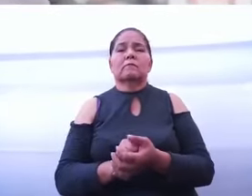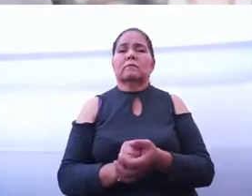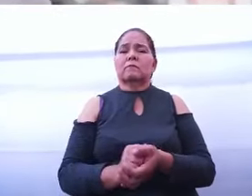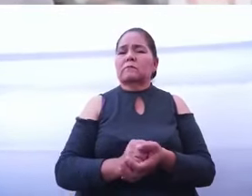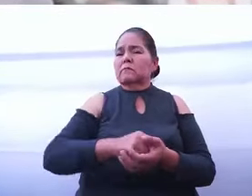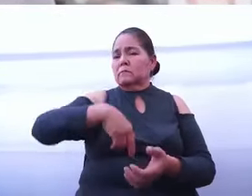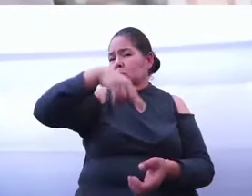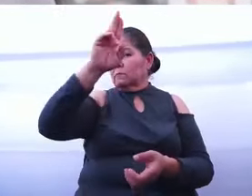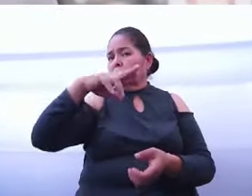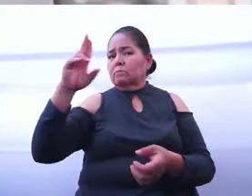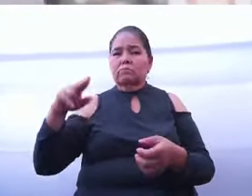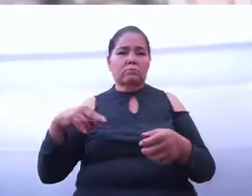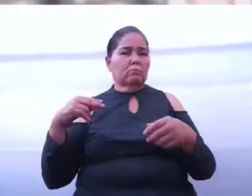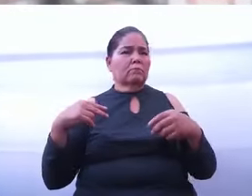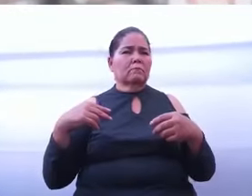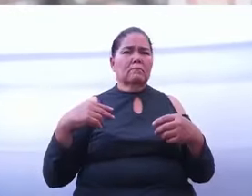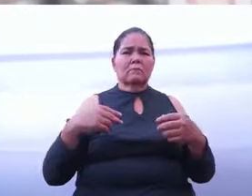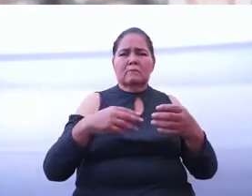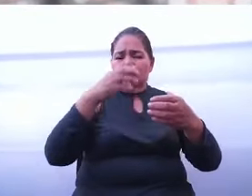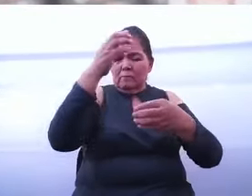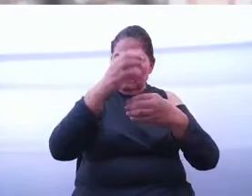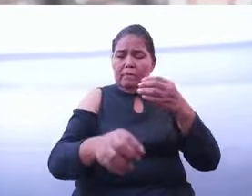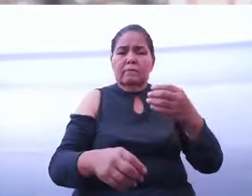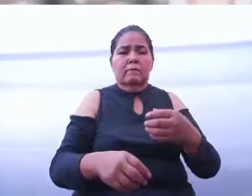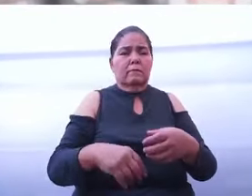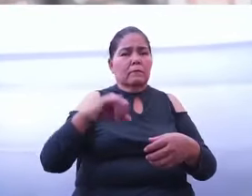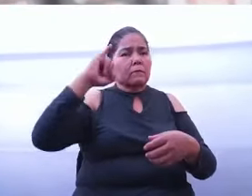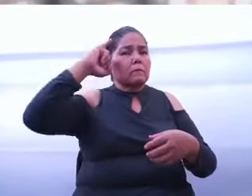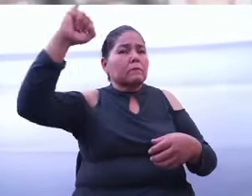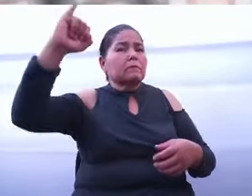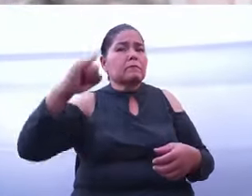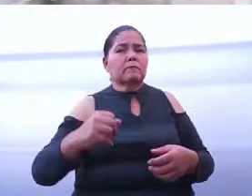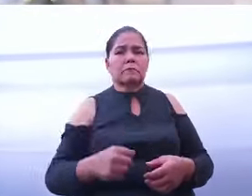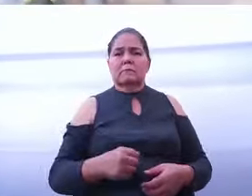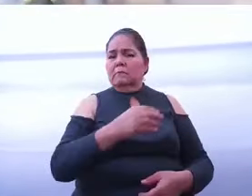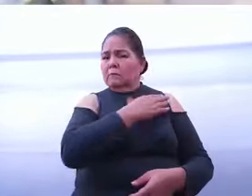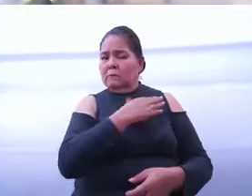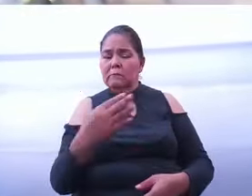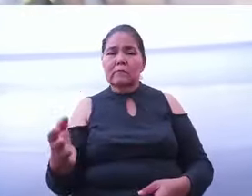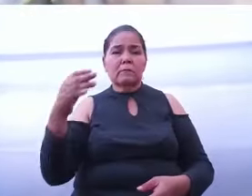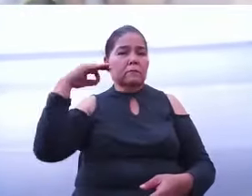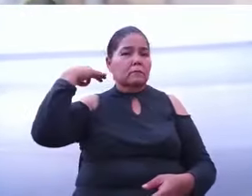razones y motivaciones en este ayuntamiento. Enhorabuena y cuentan conmigo. Muchísimas gracias.